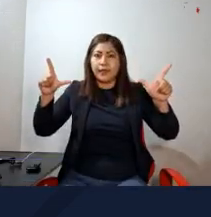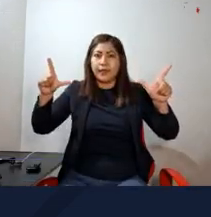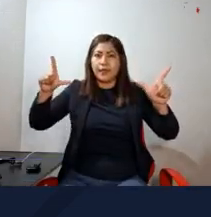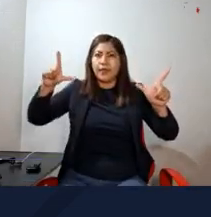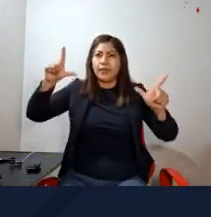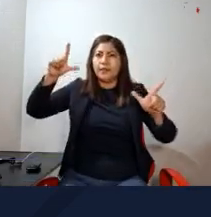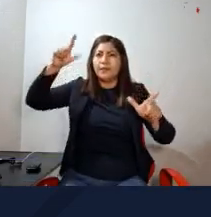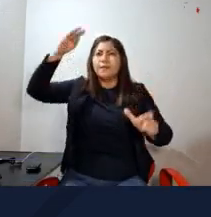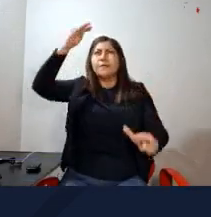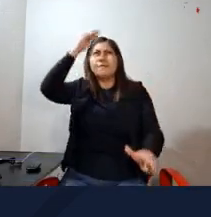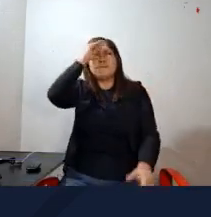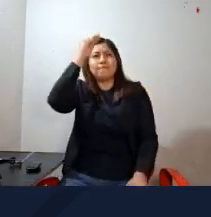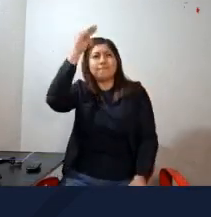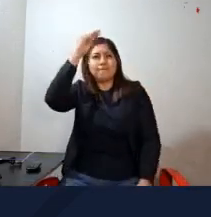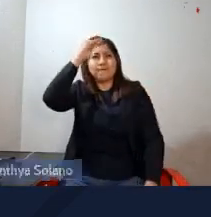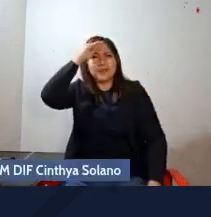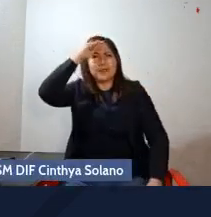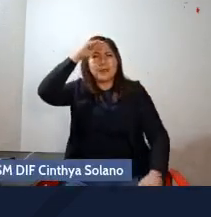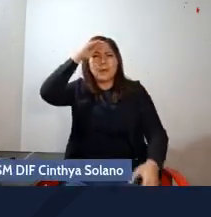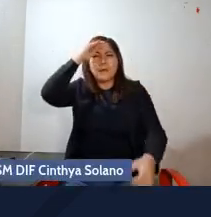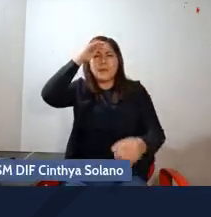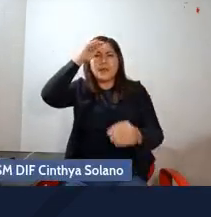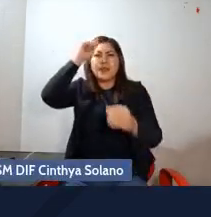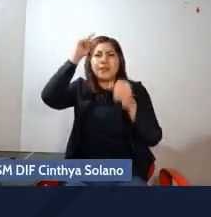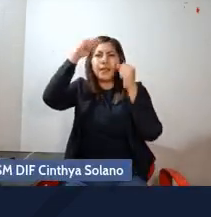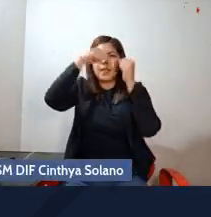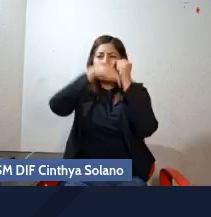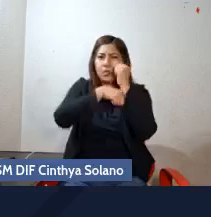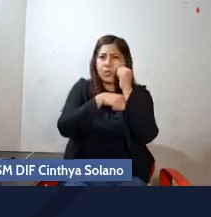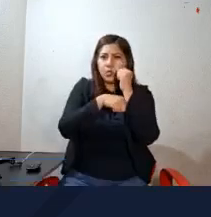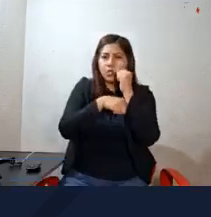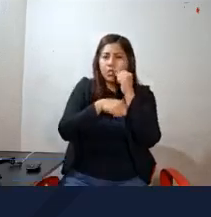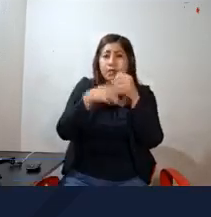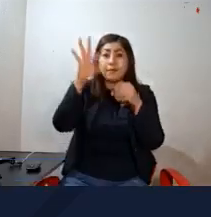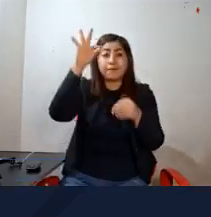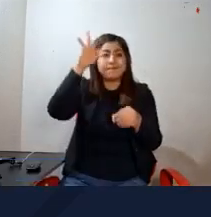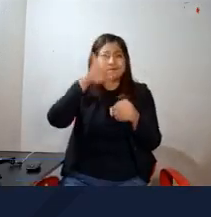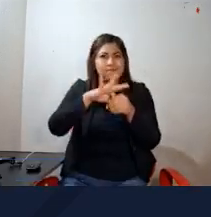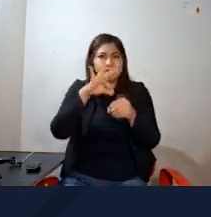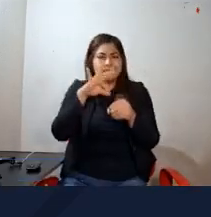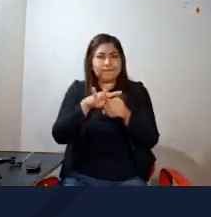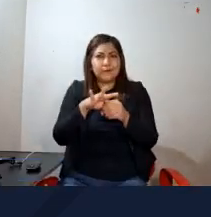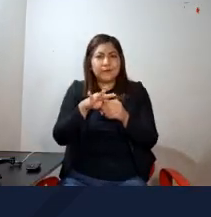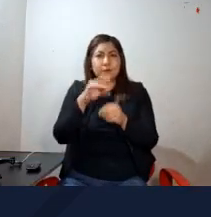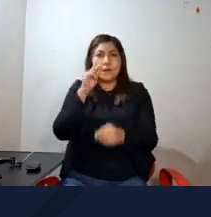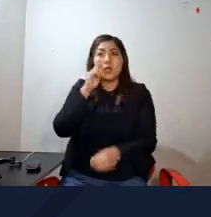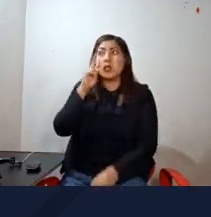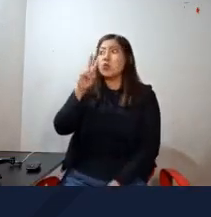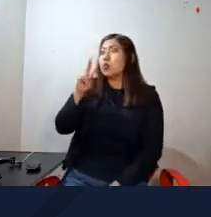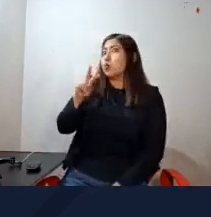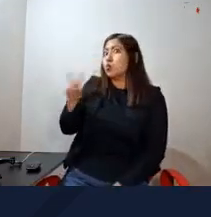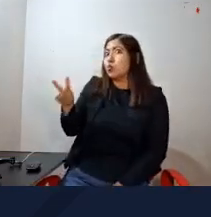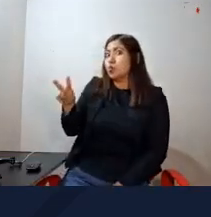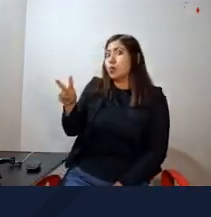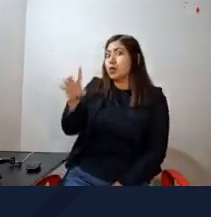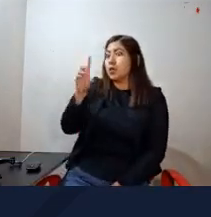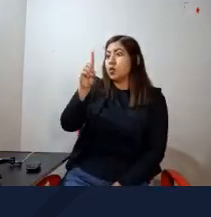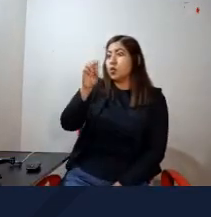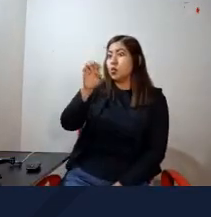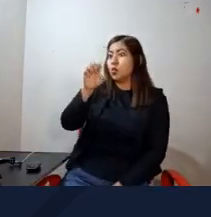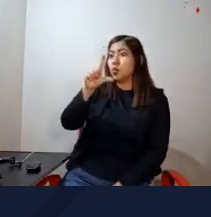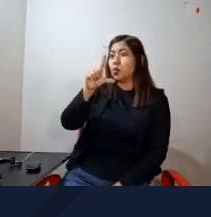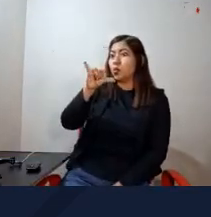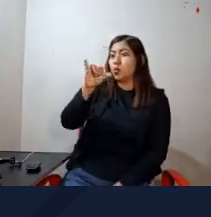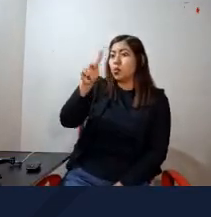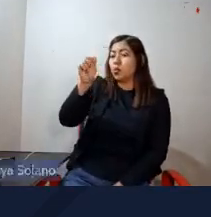secreta, emitan su voto. Si detectan algún posible delito electoral, por favor, llámenos